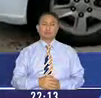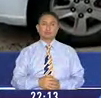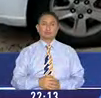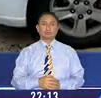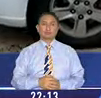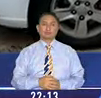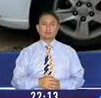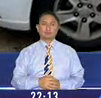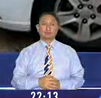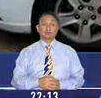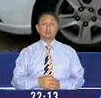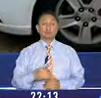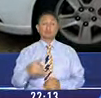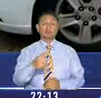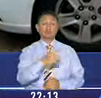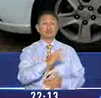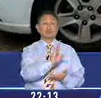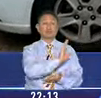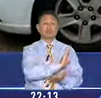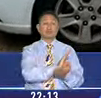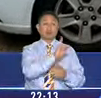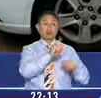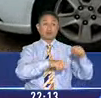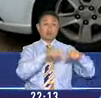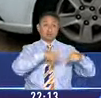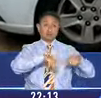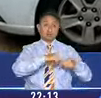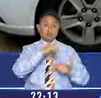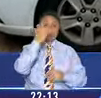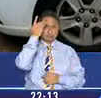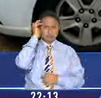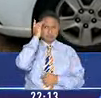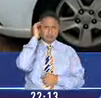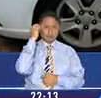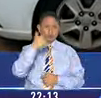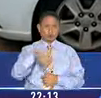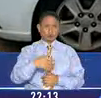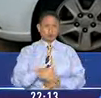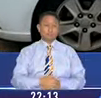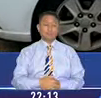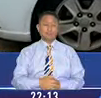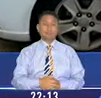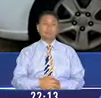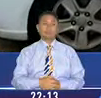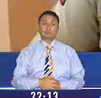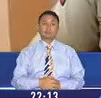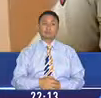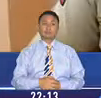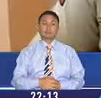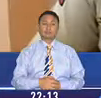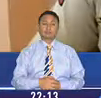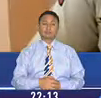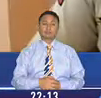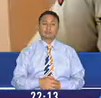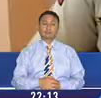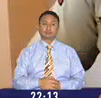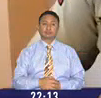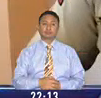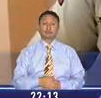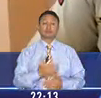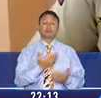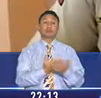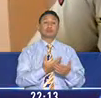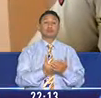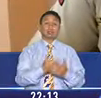que mantiene convulsionado a los habitantes de esta ciudad del nororiente amazónico diez indicios